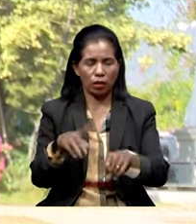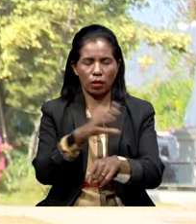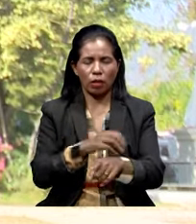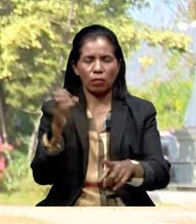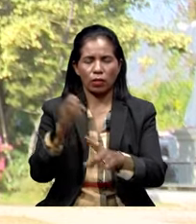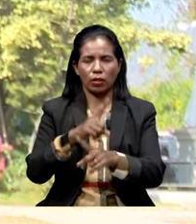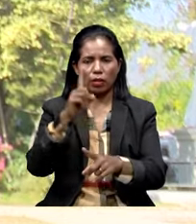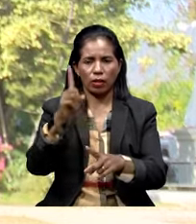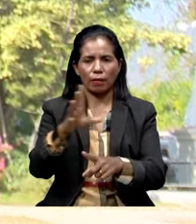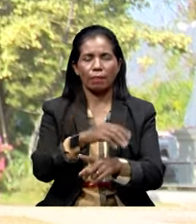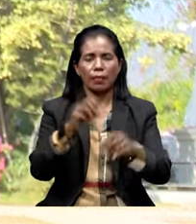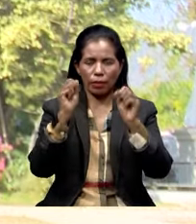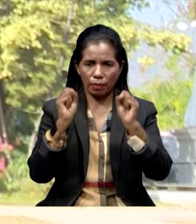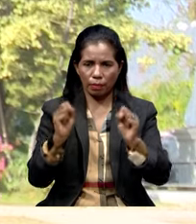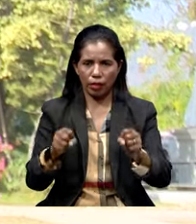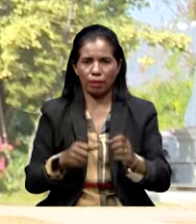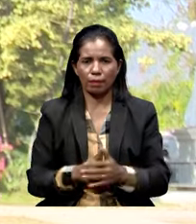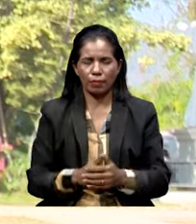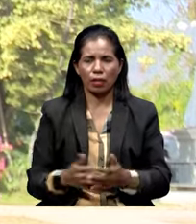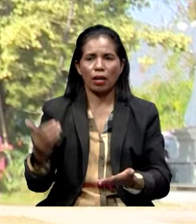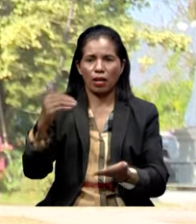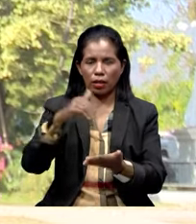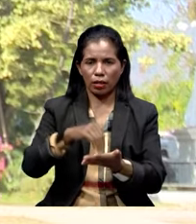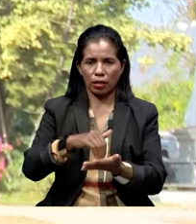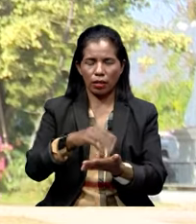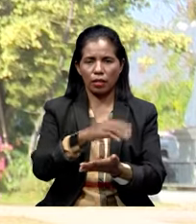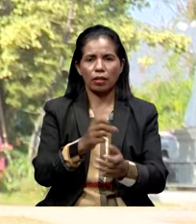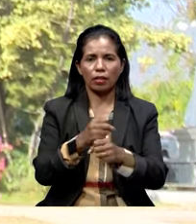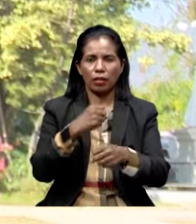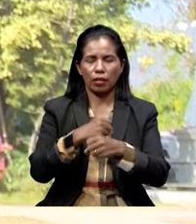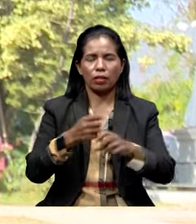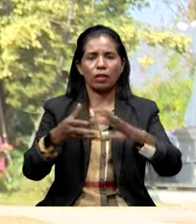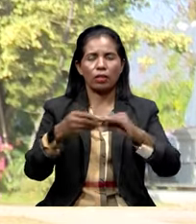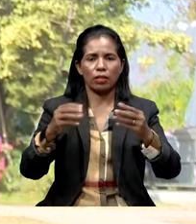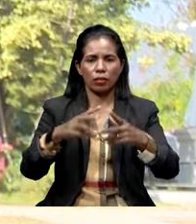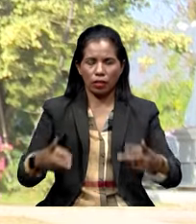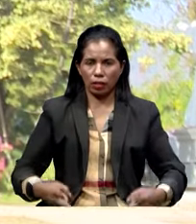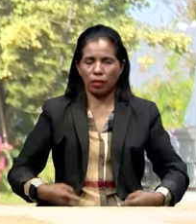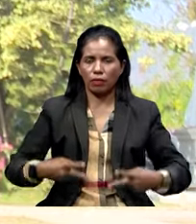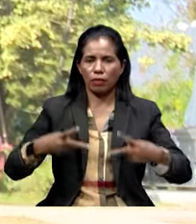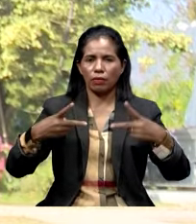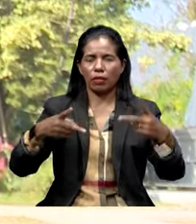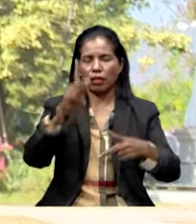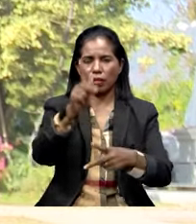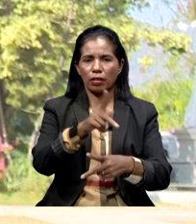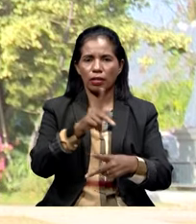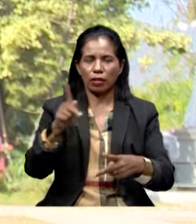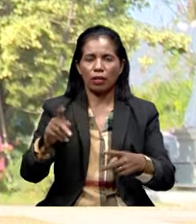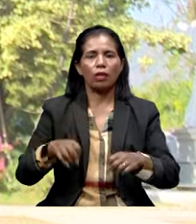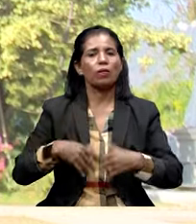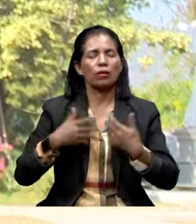par atu bele da leira tang ita halo historia ita ne vida katolika nia o